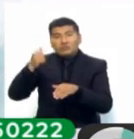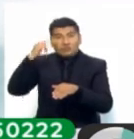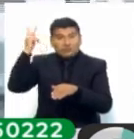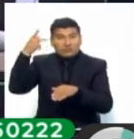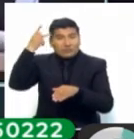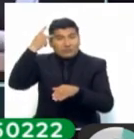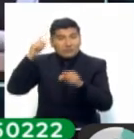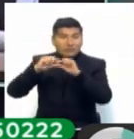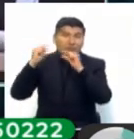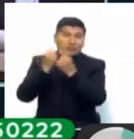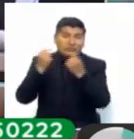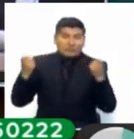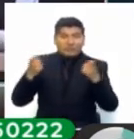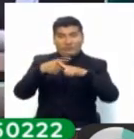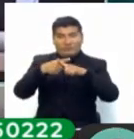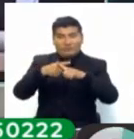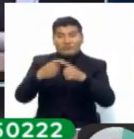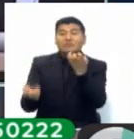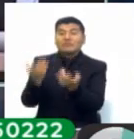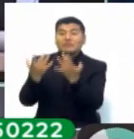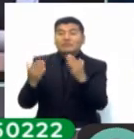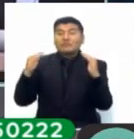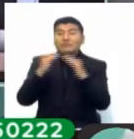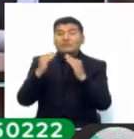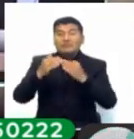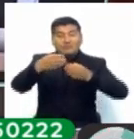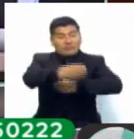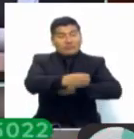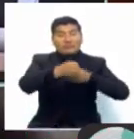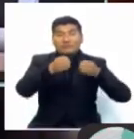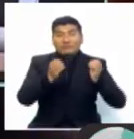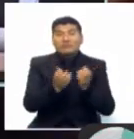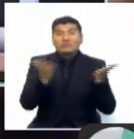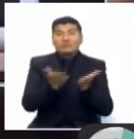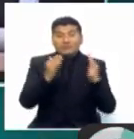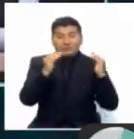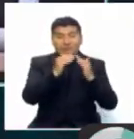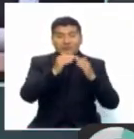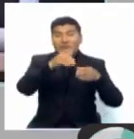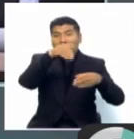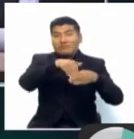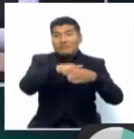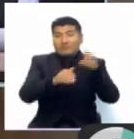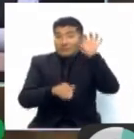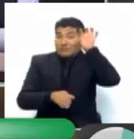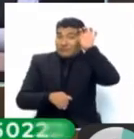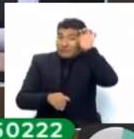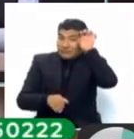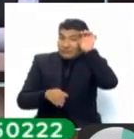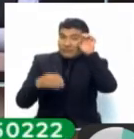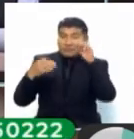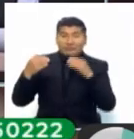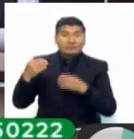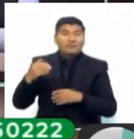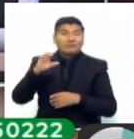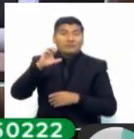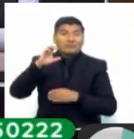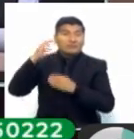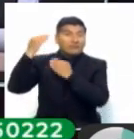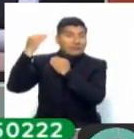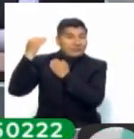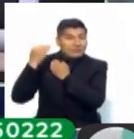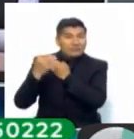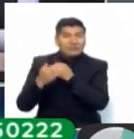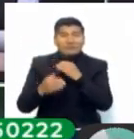oposición han quemado instituciones públicas y oficinas donde funcionan los tribunales departamentales de Tarija, de Santa Cruz, de Chuquisaca,